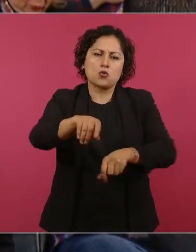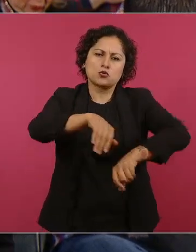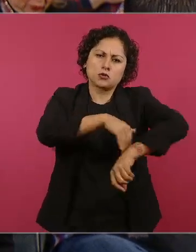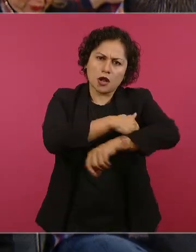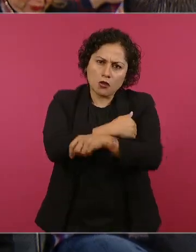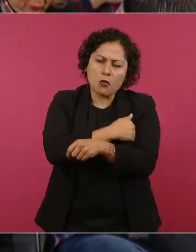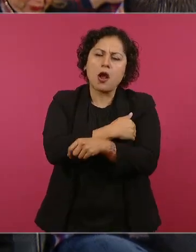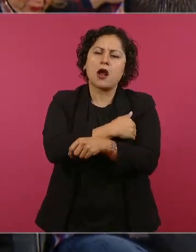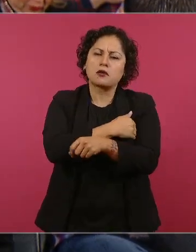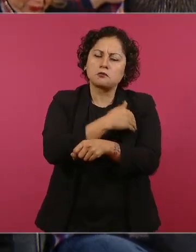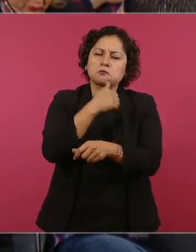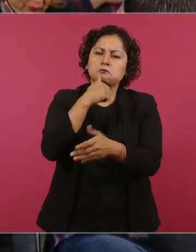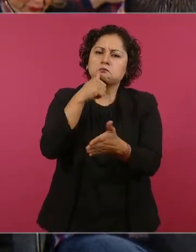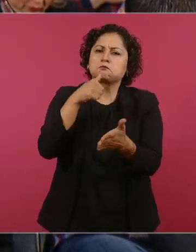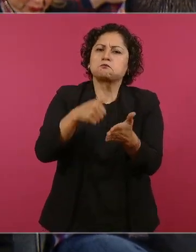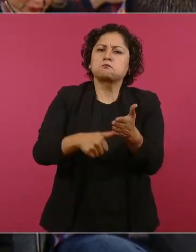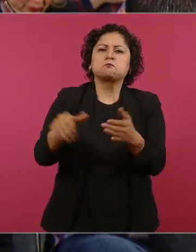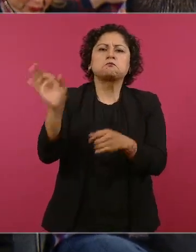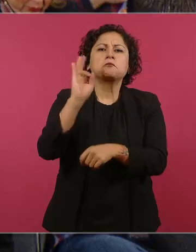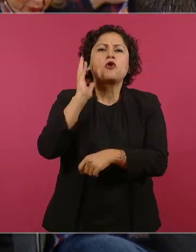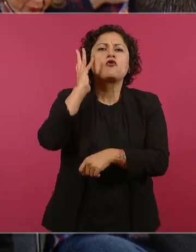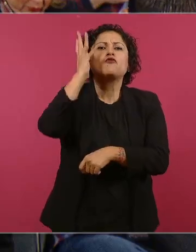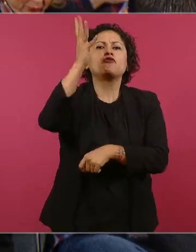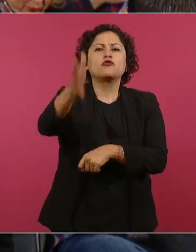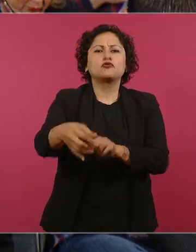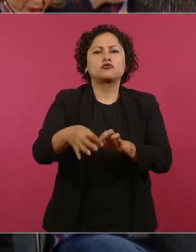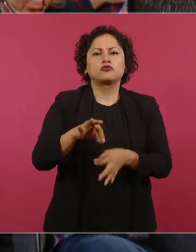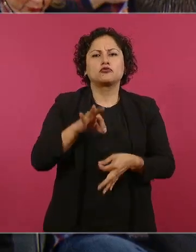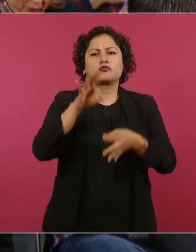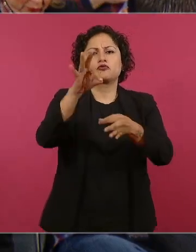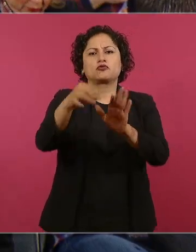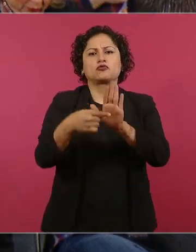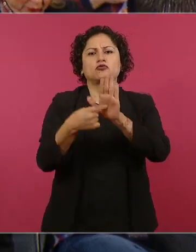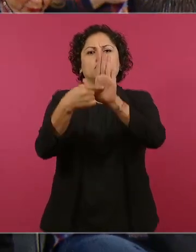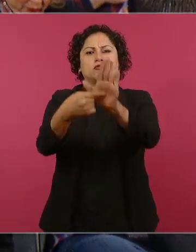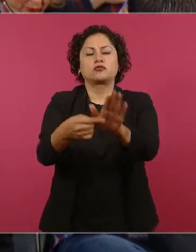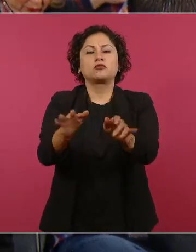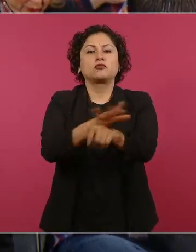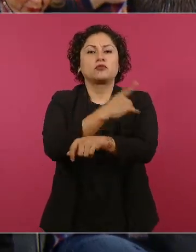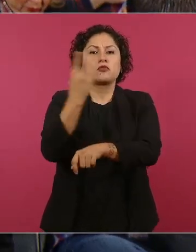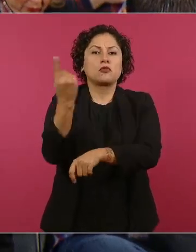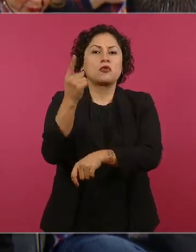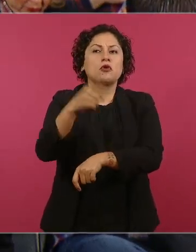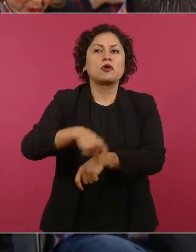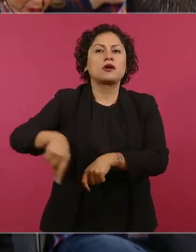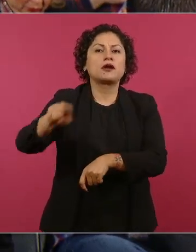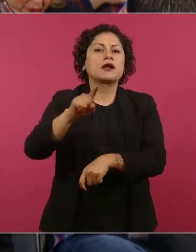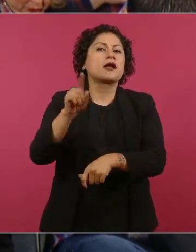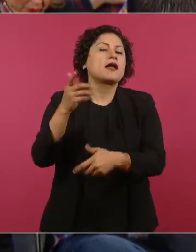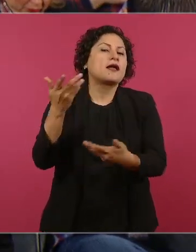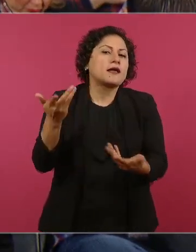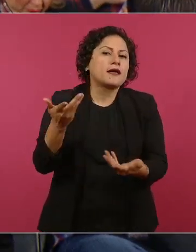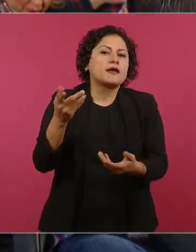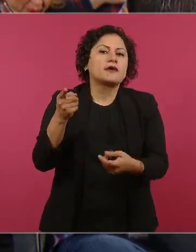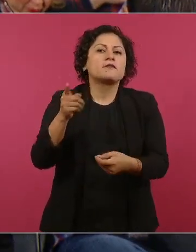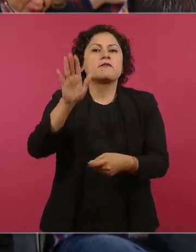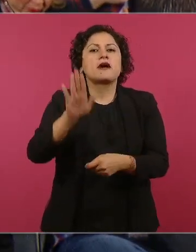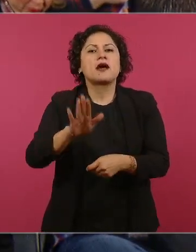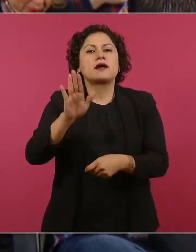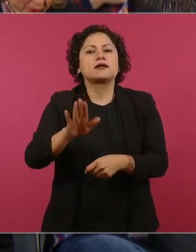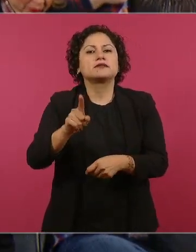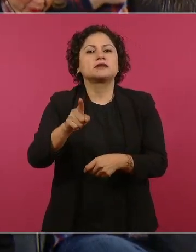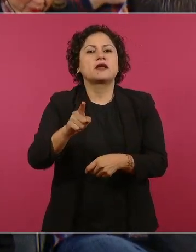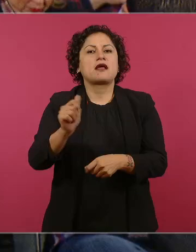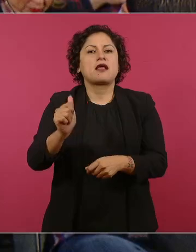a la posibilidad de decir que las elecciones se anulan porque no hubo condiciones de supuesto piso parejo